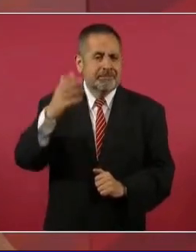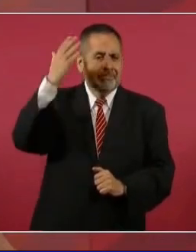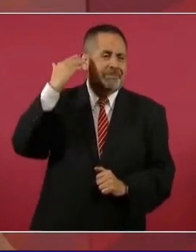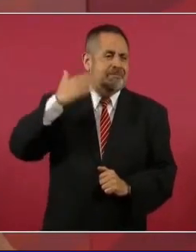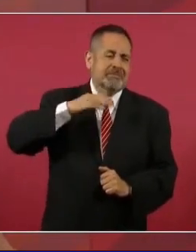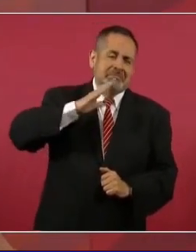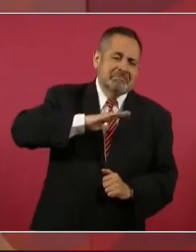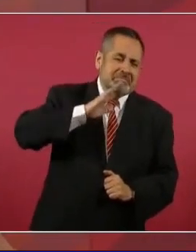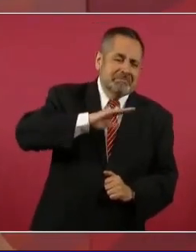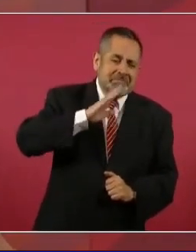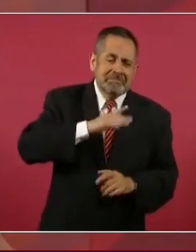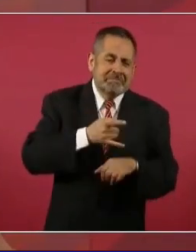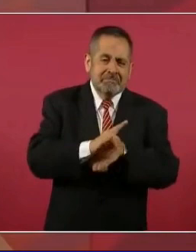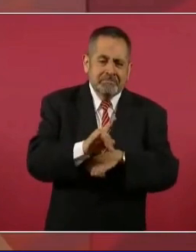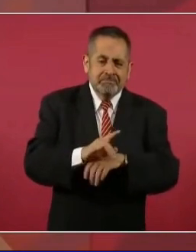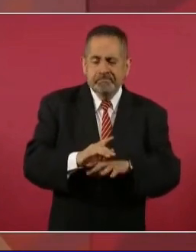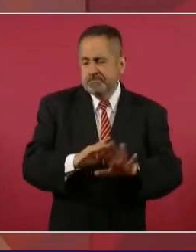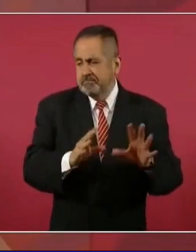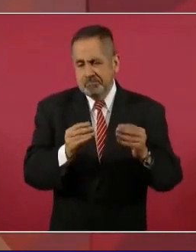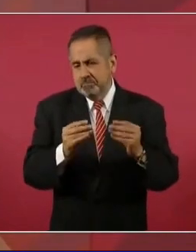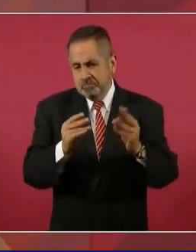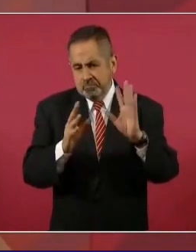afectado mucho,